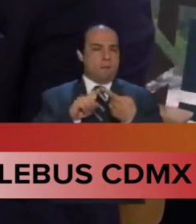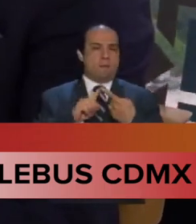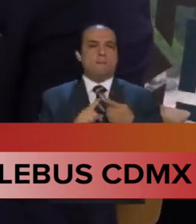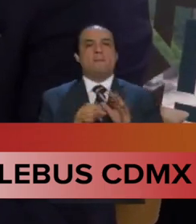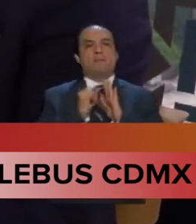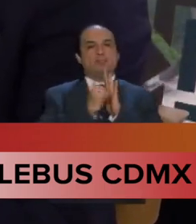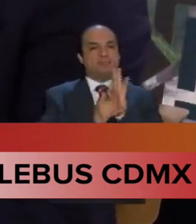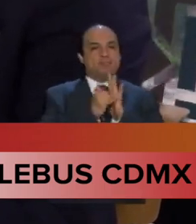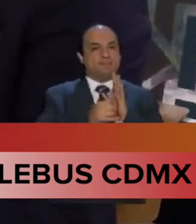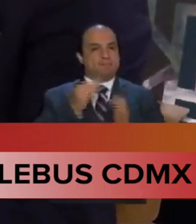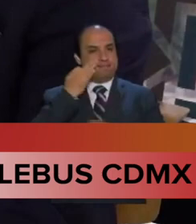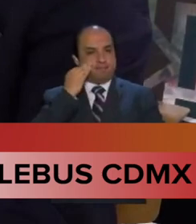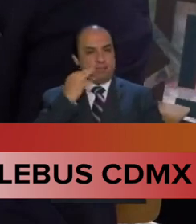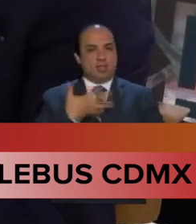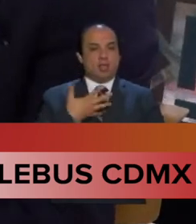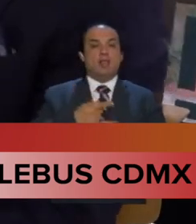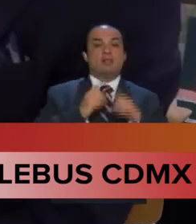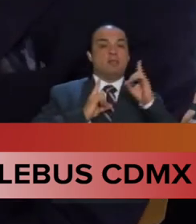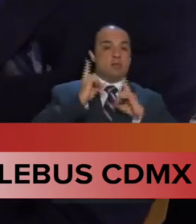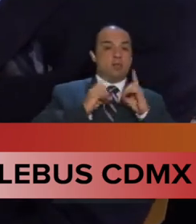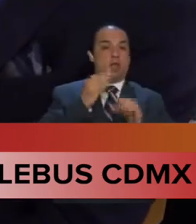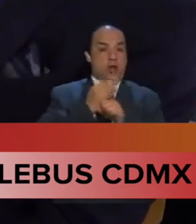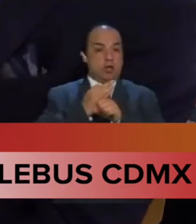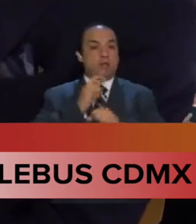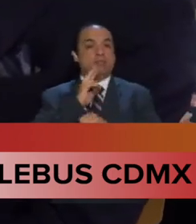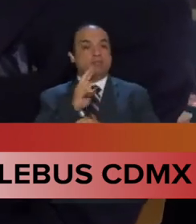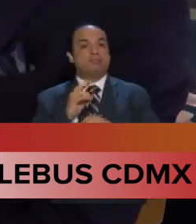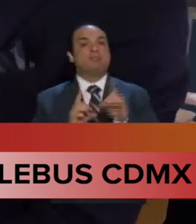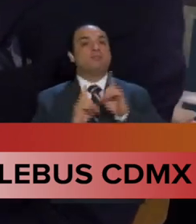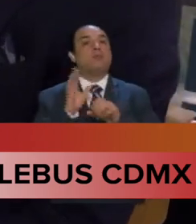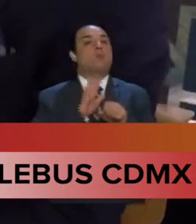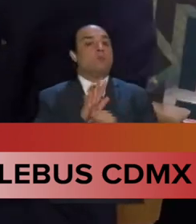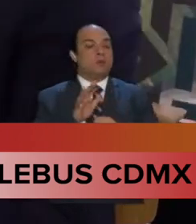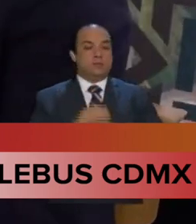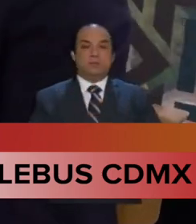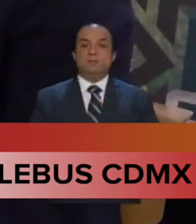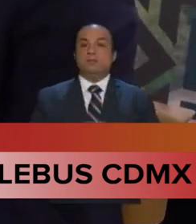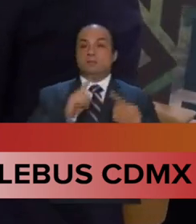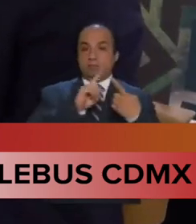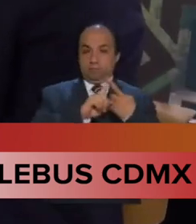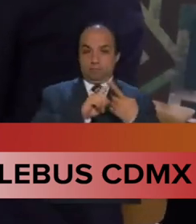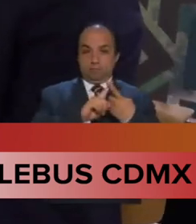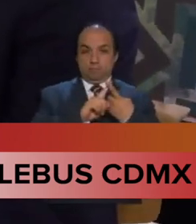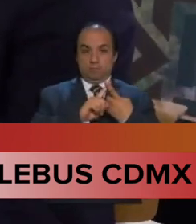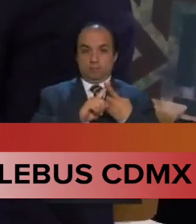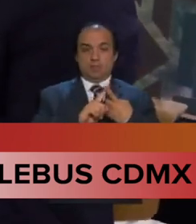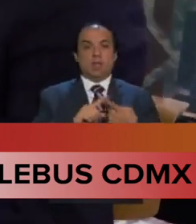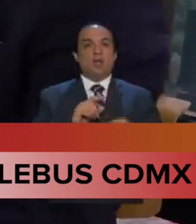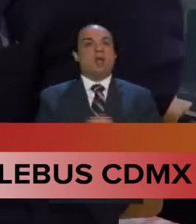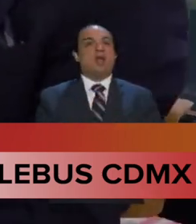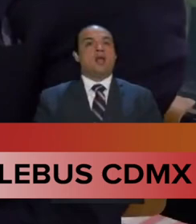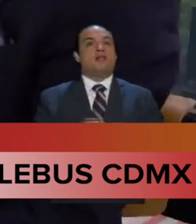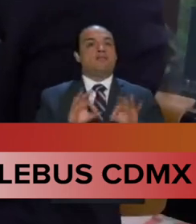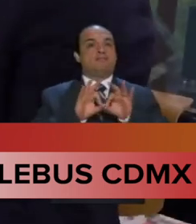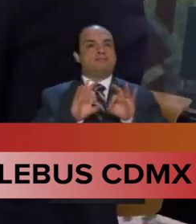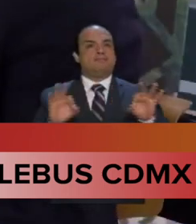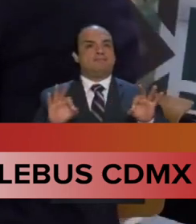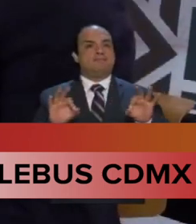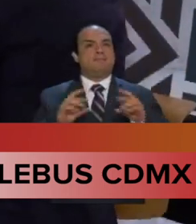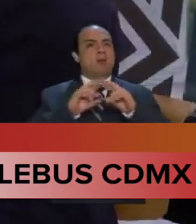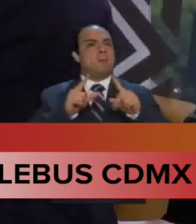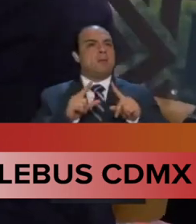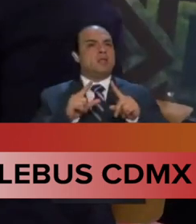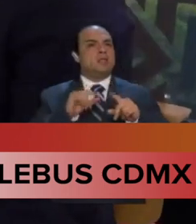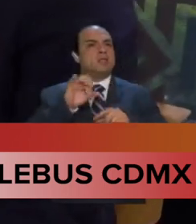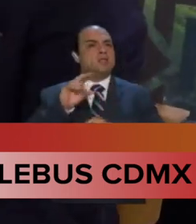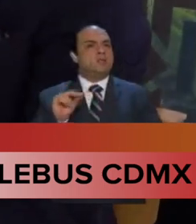responder a esos cuestionamientos, a esas preguntas. La primera es, ¿se puede romper el cable? Buenos